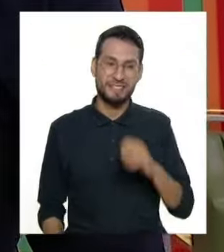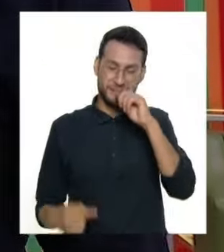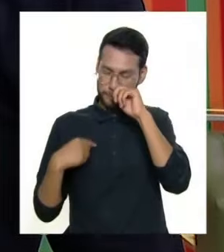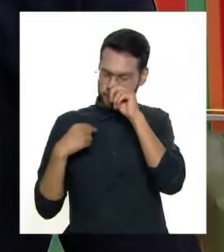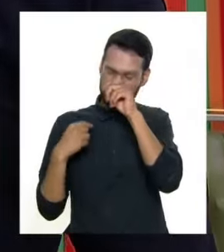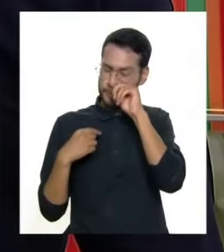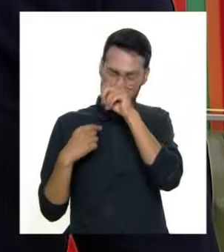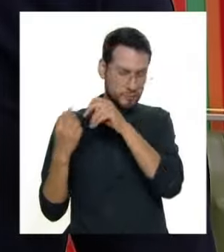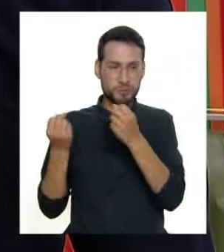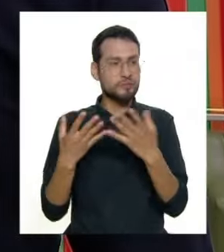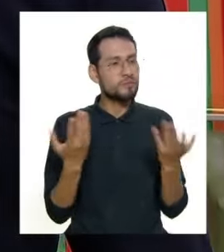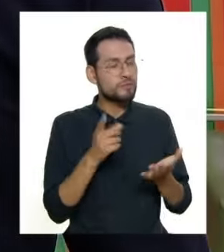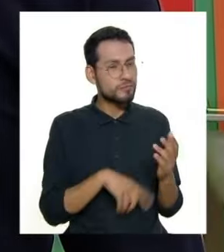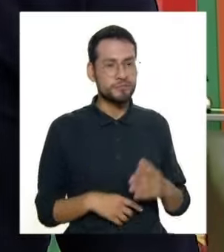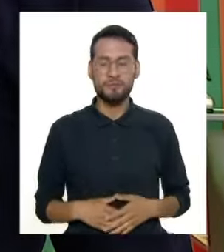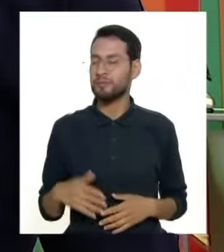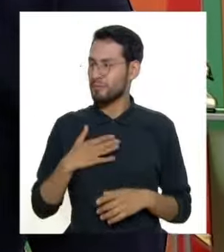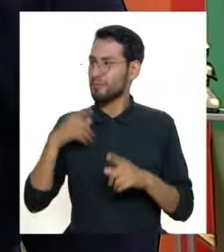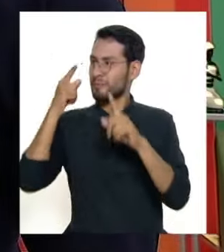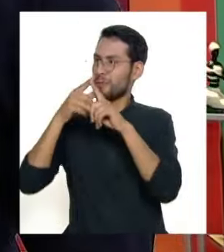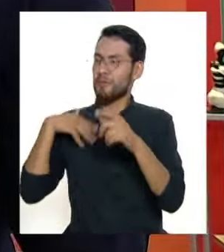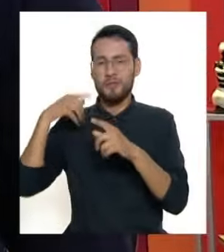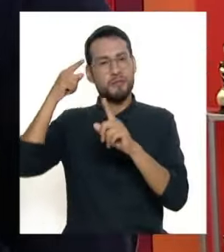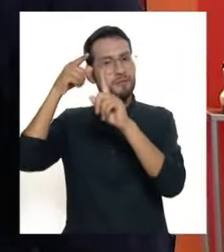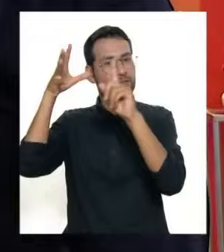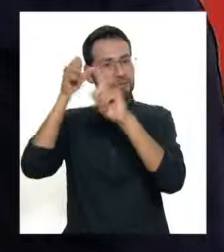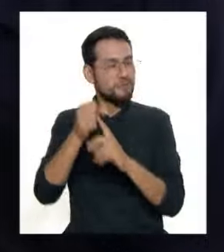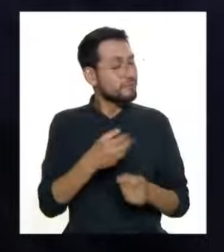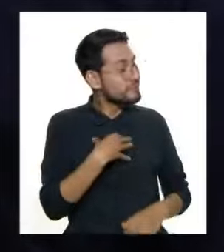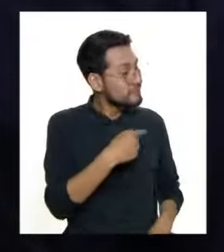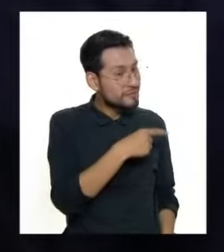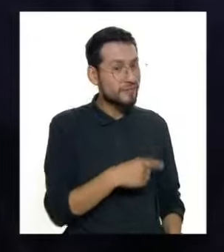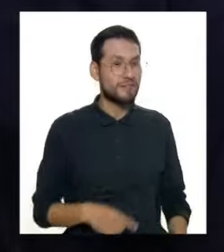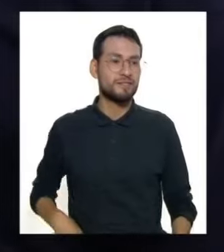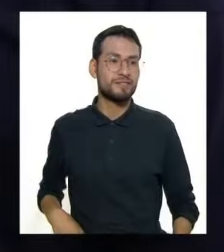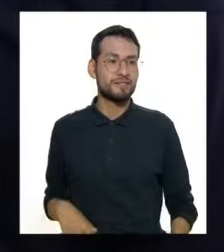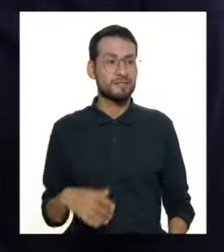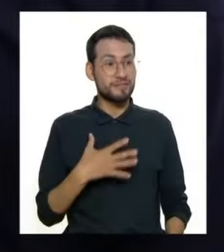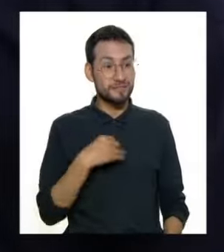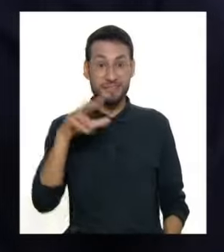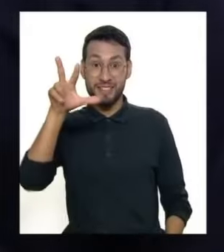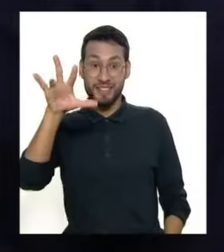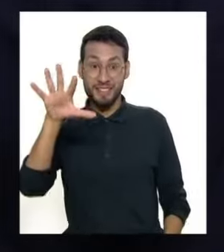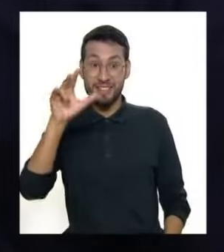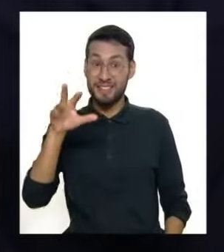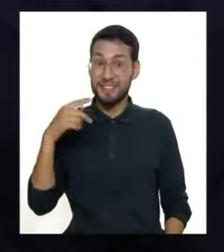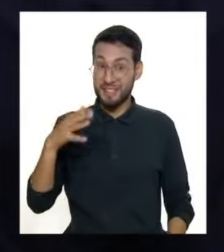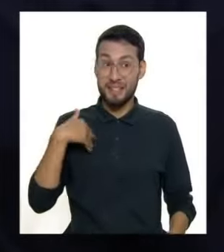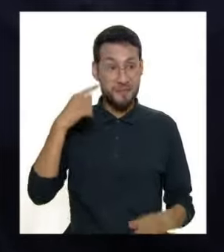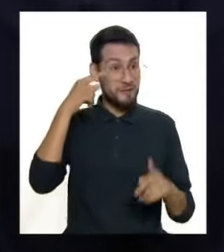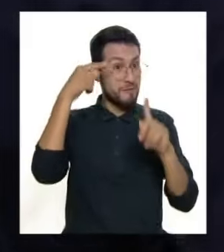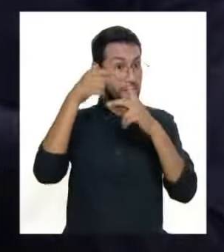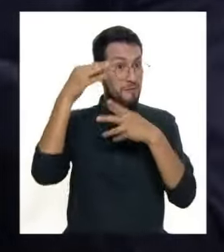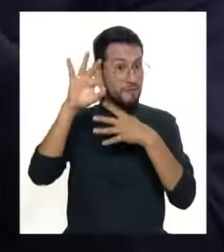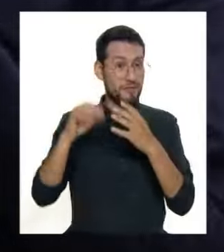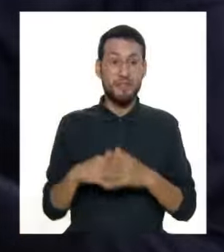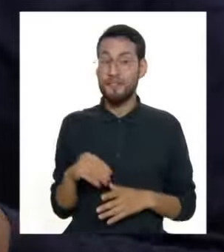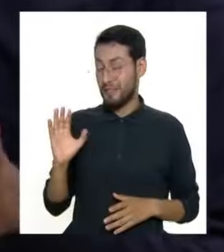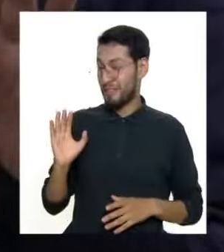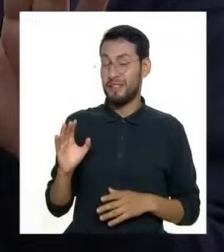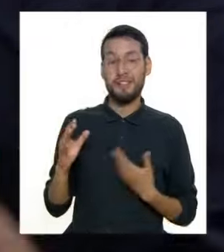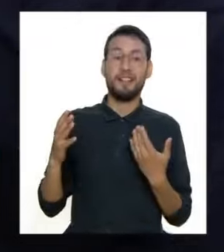cosas. Ah, he cumplido todas mis metas. ¡Ah, sí! ¿Cuántos años tienes? 35. 35 y ya cumplió todas sus metas. Qué hermoso. ¿Qué